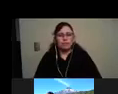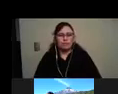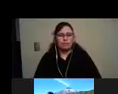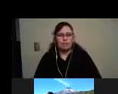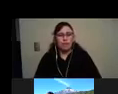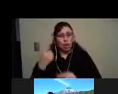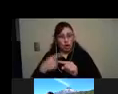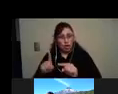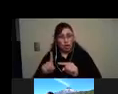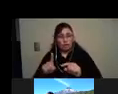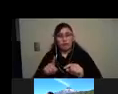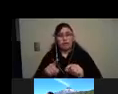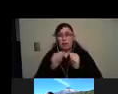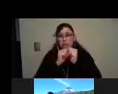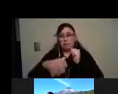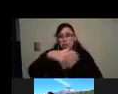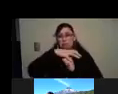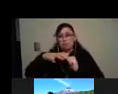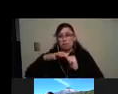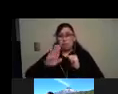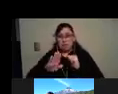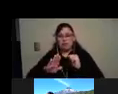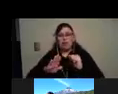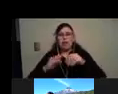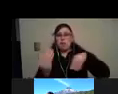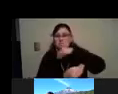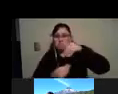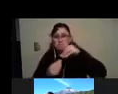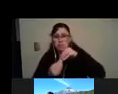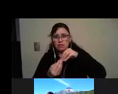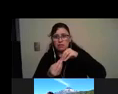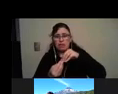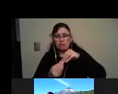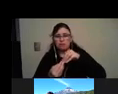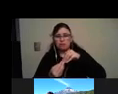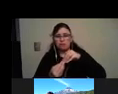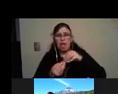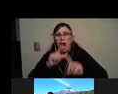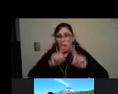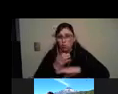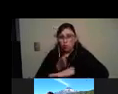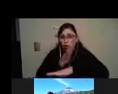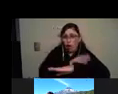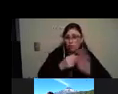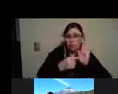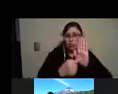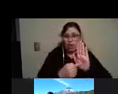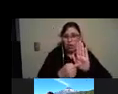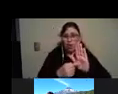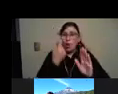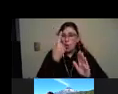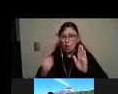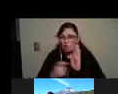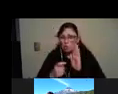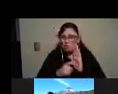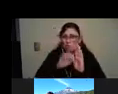Y bueno, los niños con PC mixta que en realidad no predomina ninguno de los síntomas motores que yo les acabo de presentar, ¿ya?